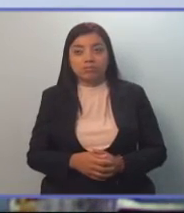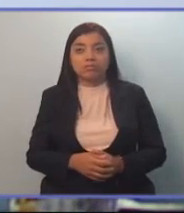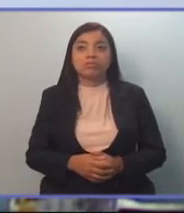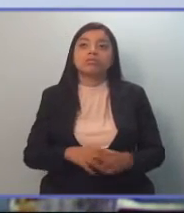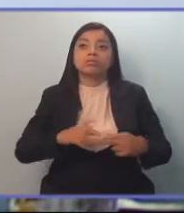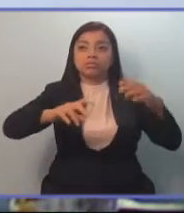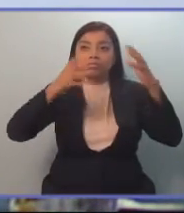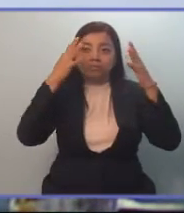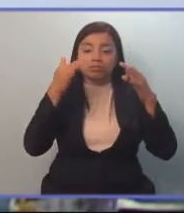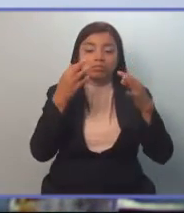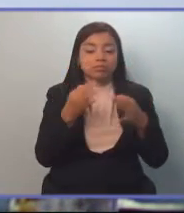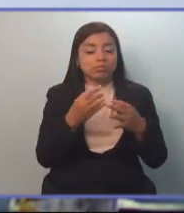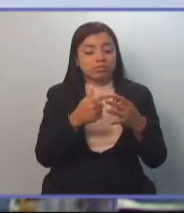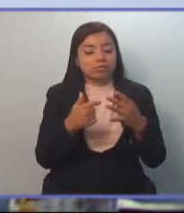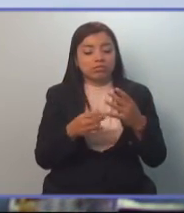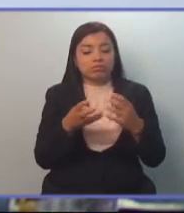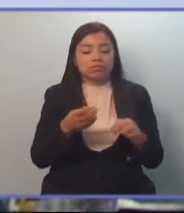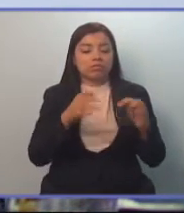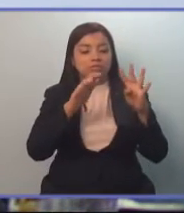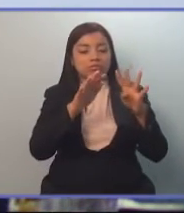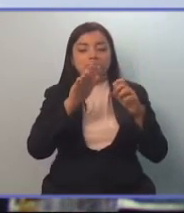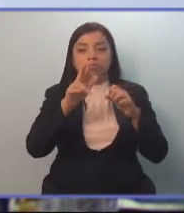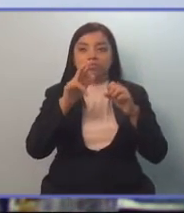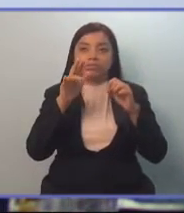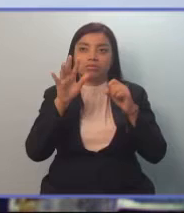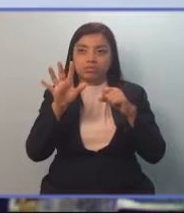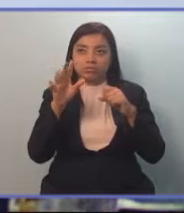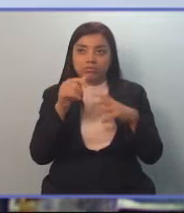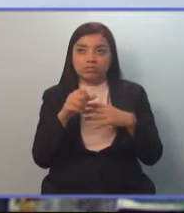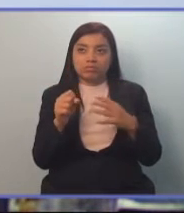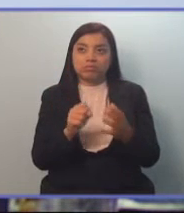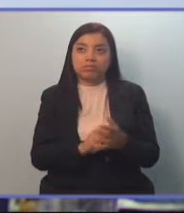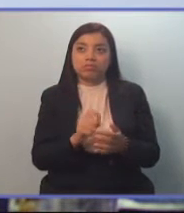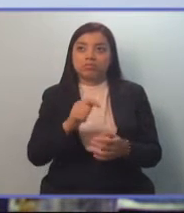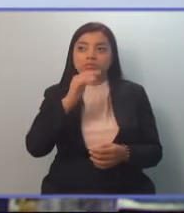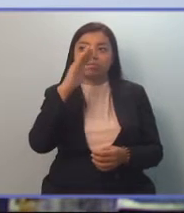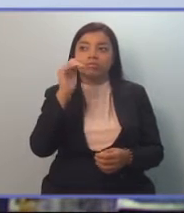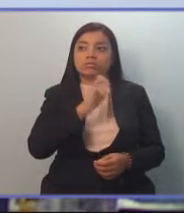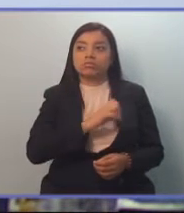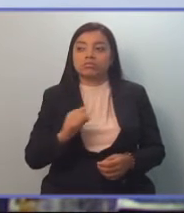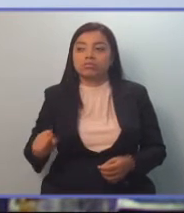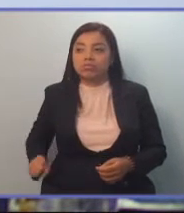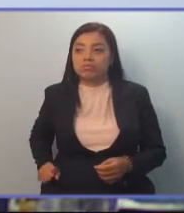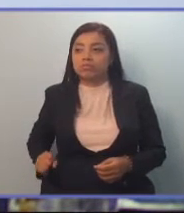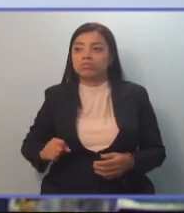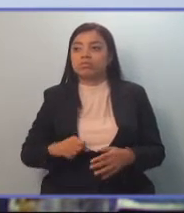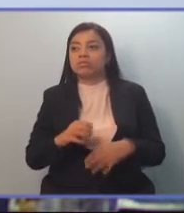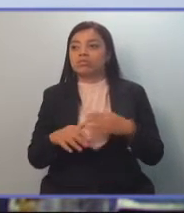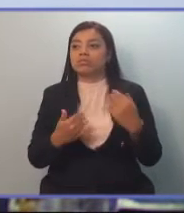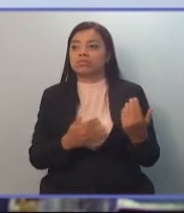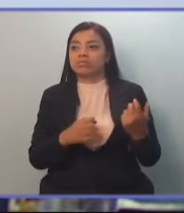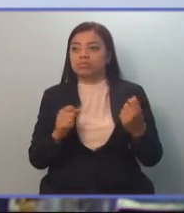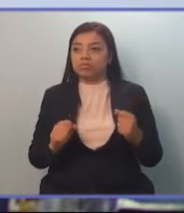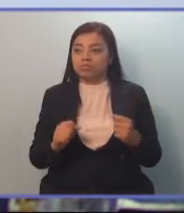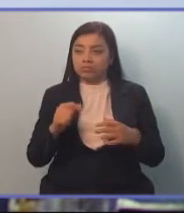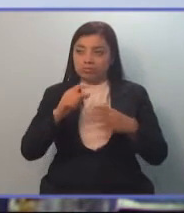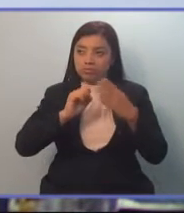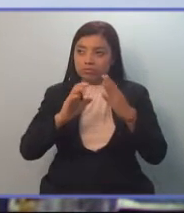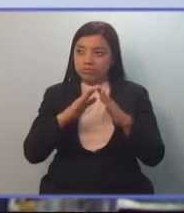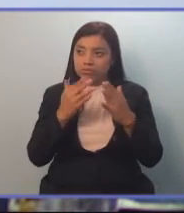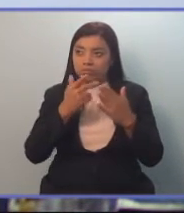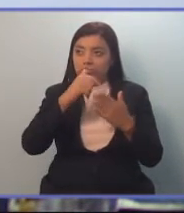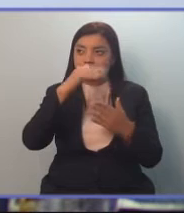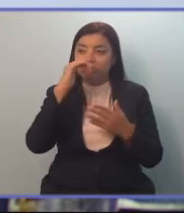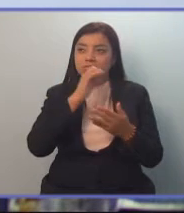Decreto número 935. La Asamblea Legislativa de la República de El Salvador, considerando que la Constitución de la República de